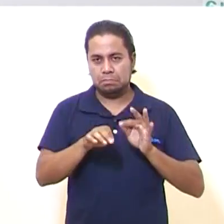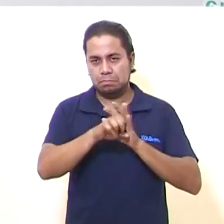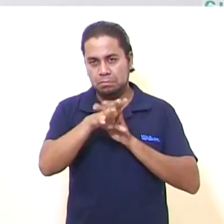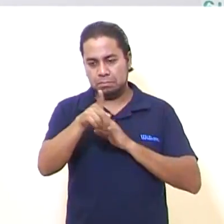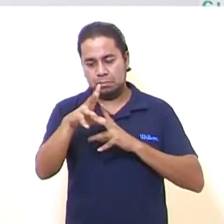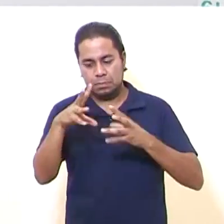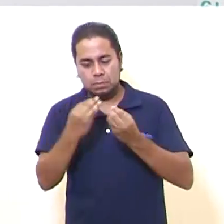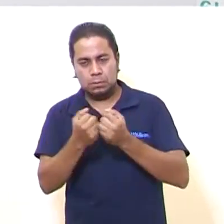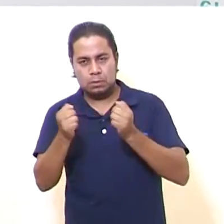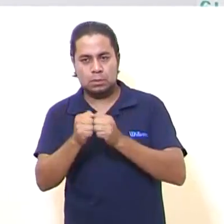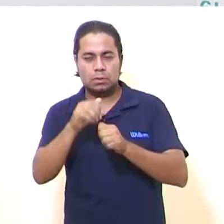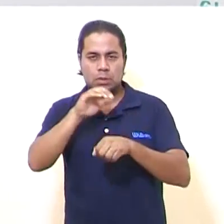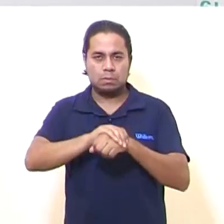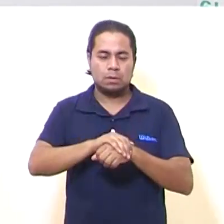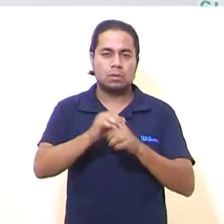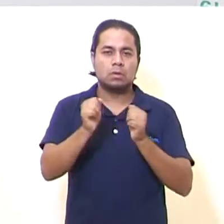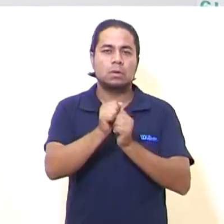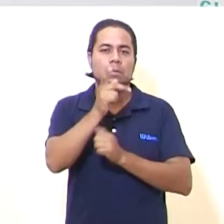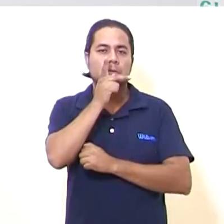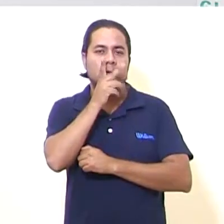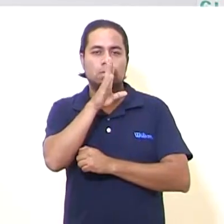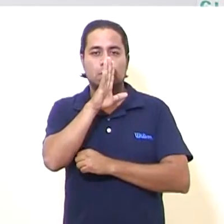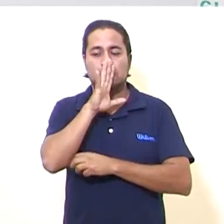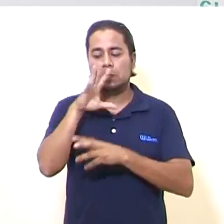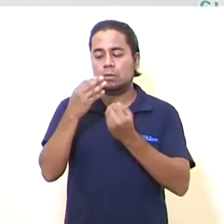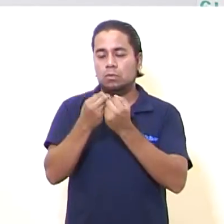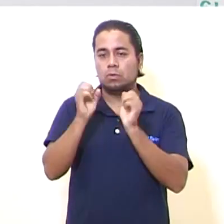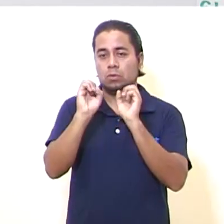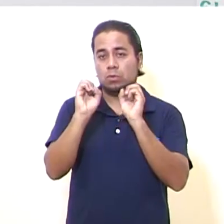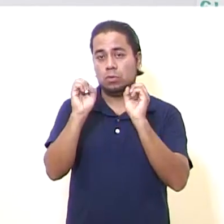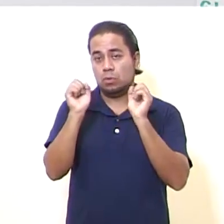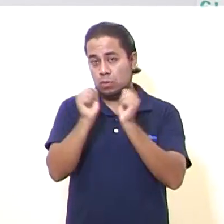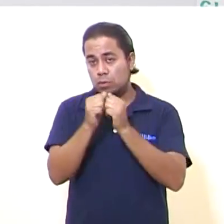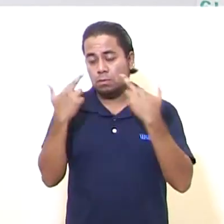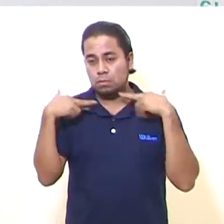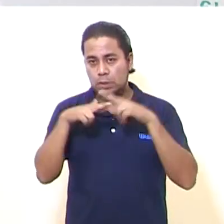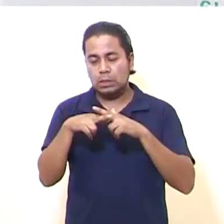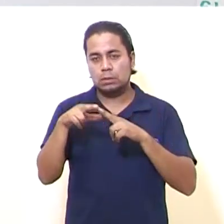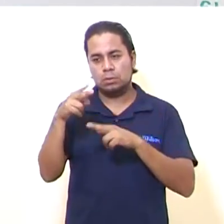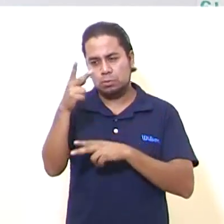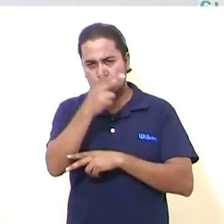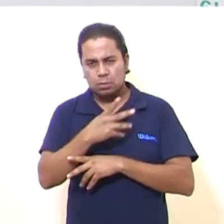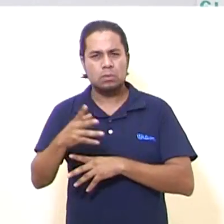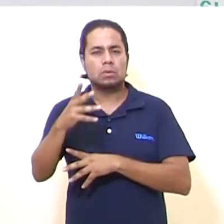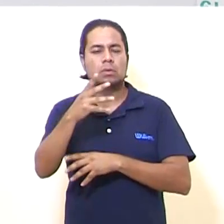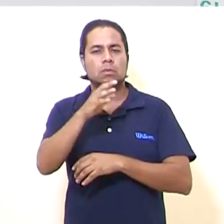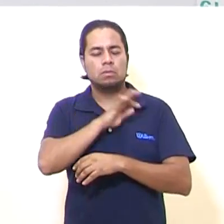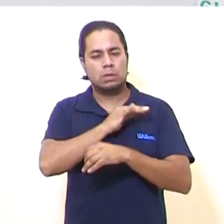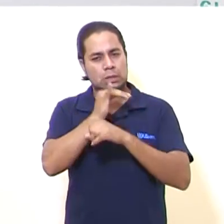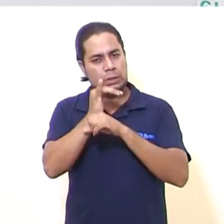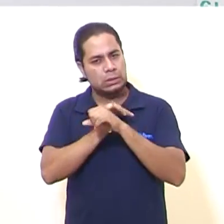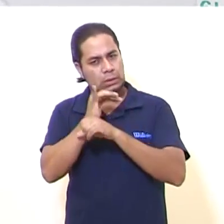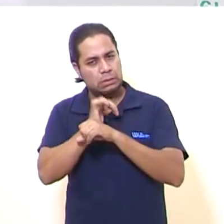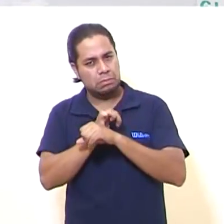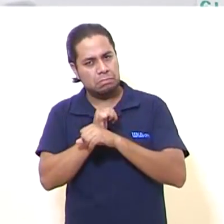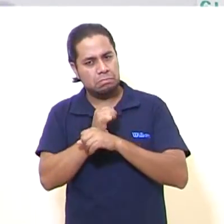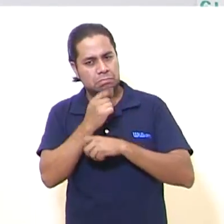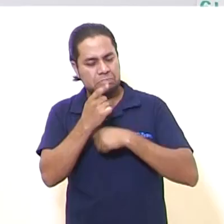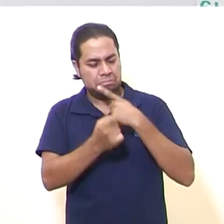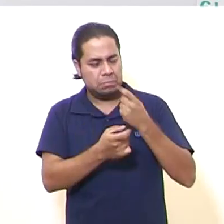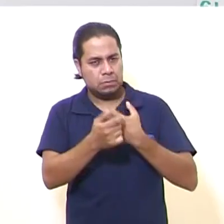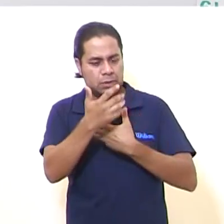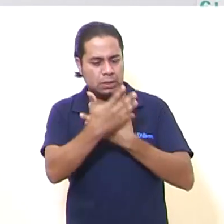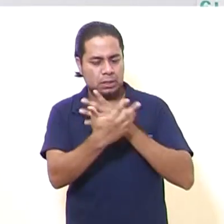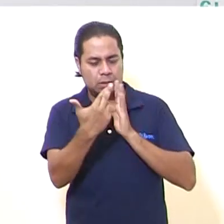tus amiguitos, con papá, con mamá o con tu maestro, puedas investigar por lo menos unas